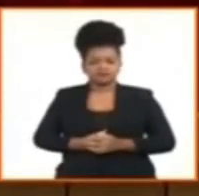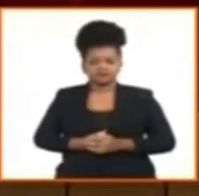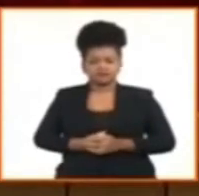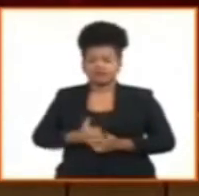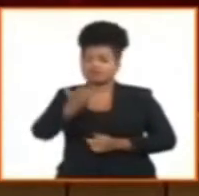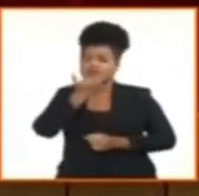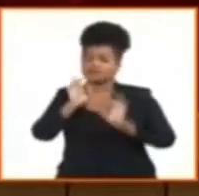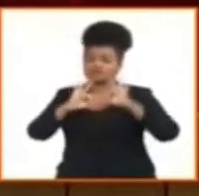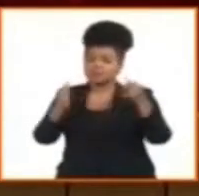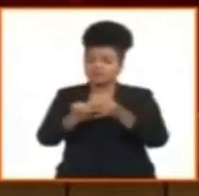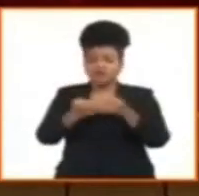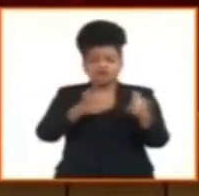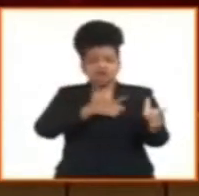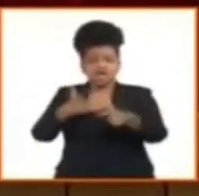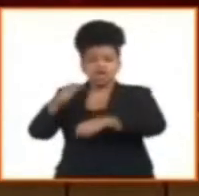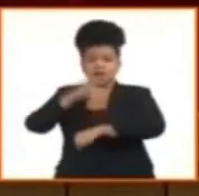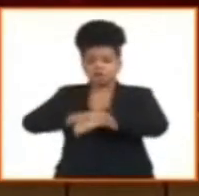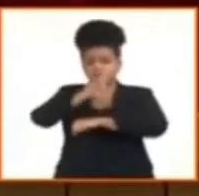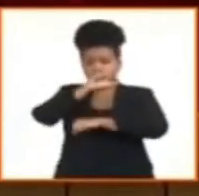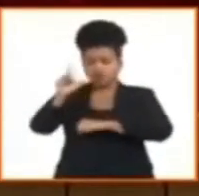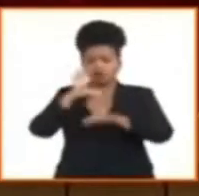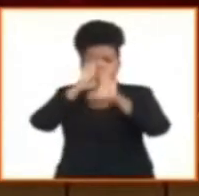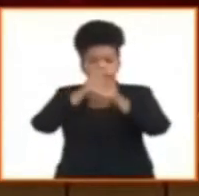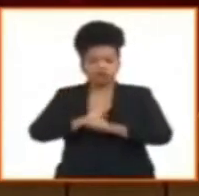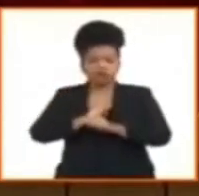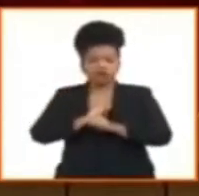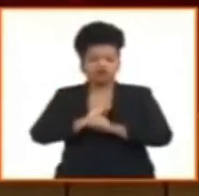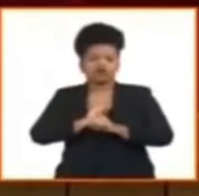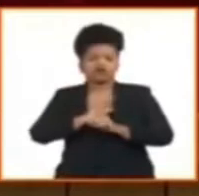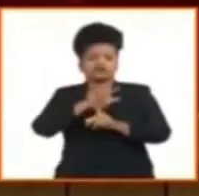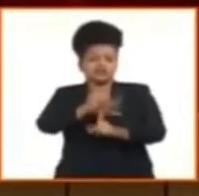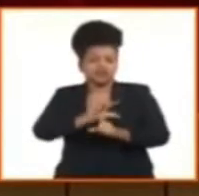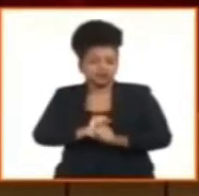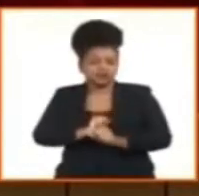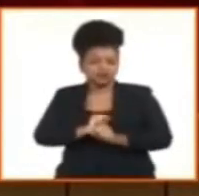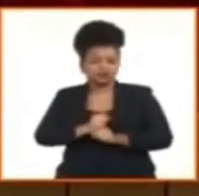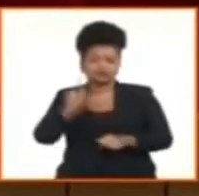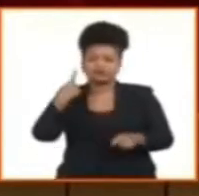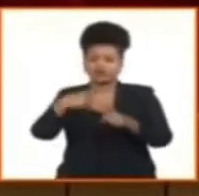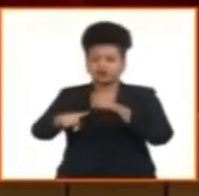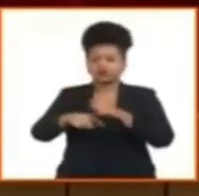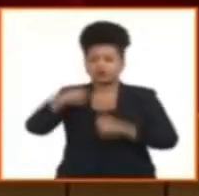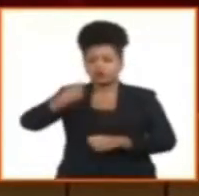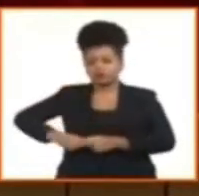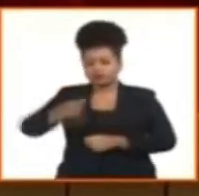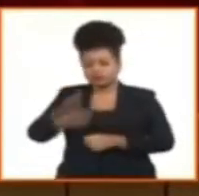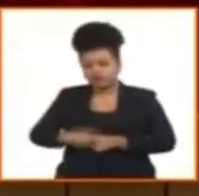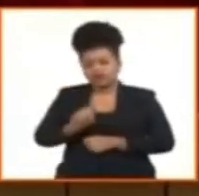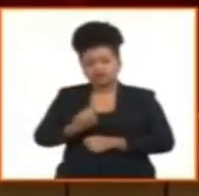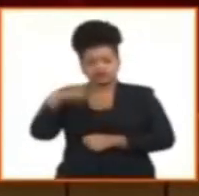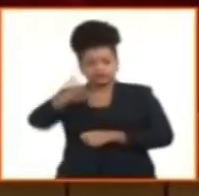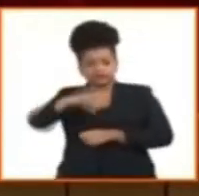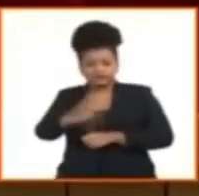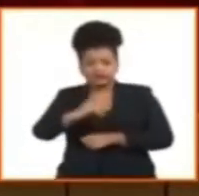las cárceles secretas, los secuestros, las ejecuciones extrajudiciales, el uso de la tortura. Eso es lo que pasa